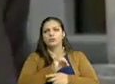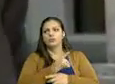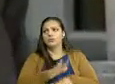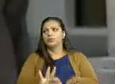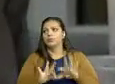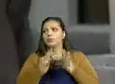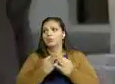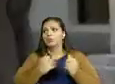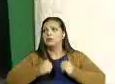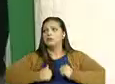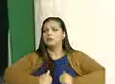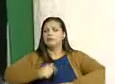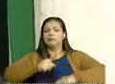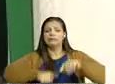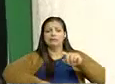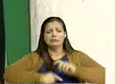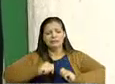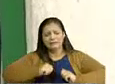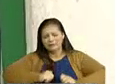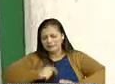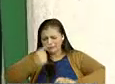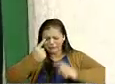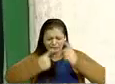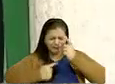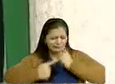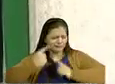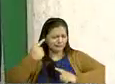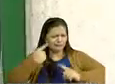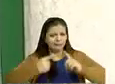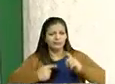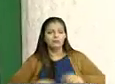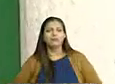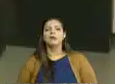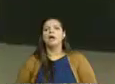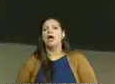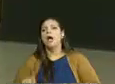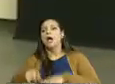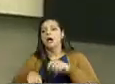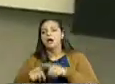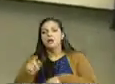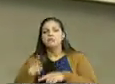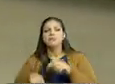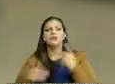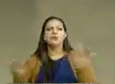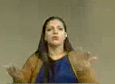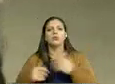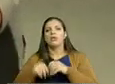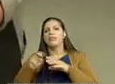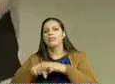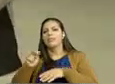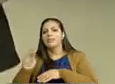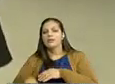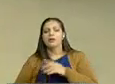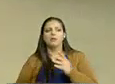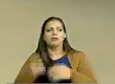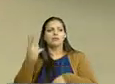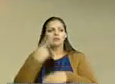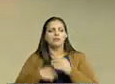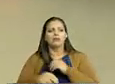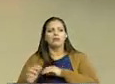familiares, por la partida inesperada de la amiga, la madre, la abuela, sus familiares solicitan que se haga